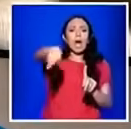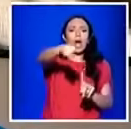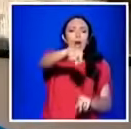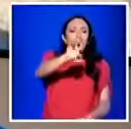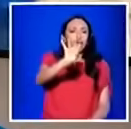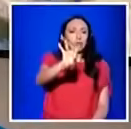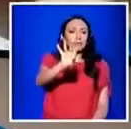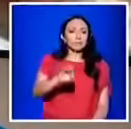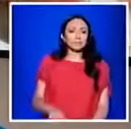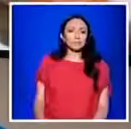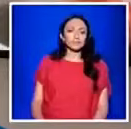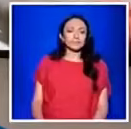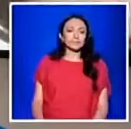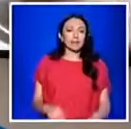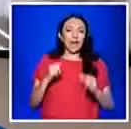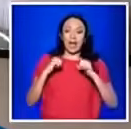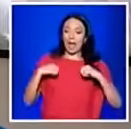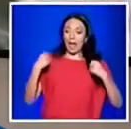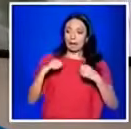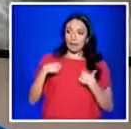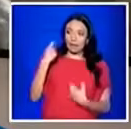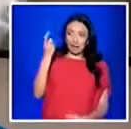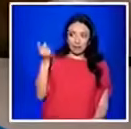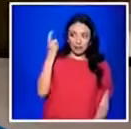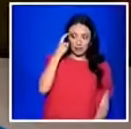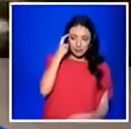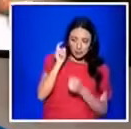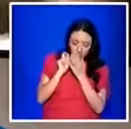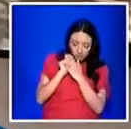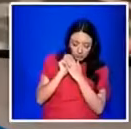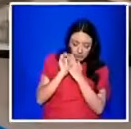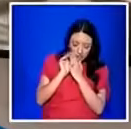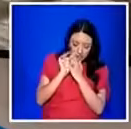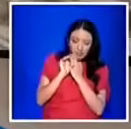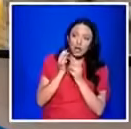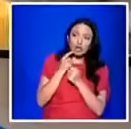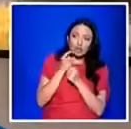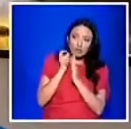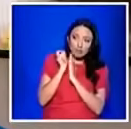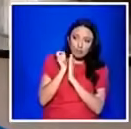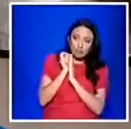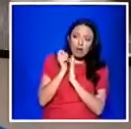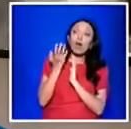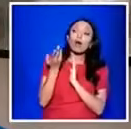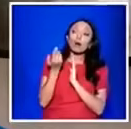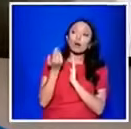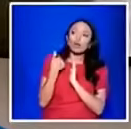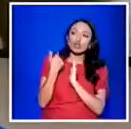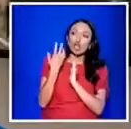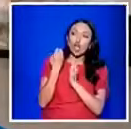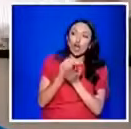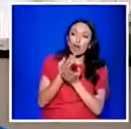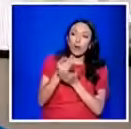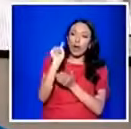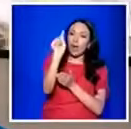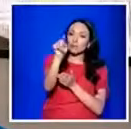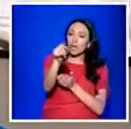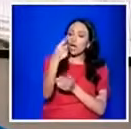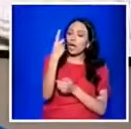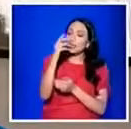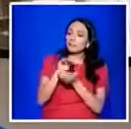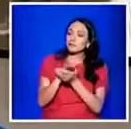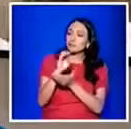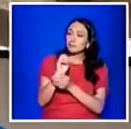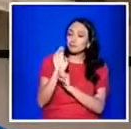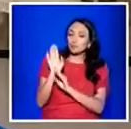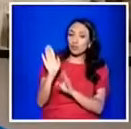ciudad. Andrea Báez está pensativa, está reflexiva, está analizando qué le puede comprar a su esposo en el mercado